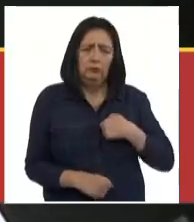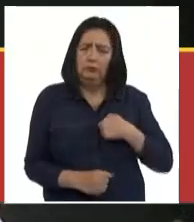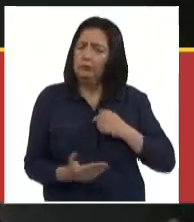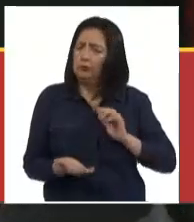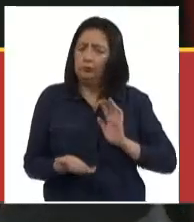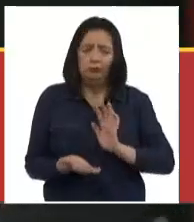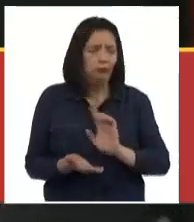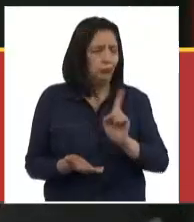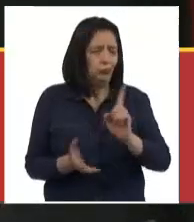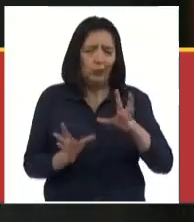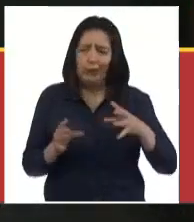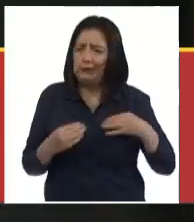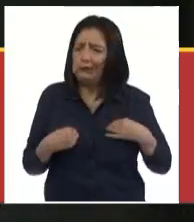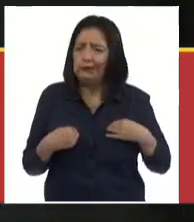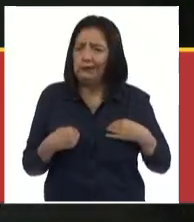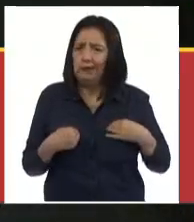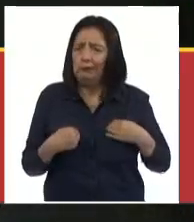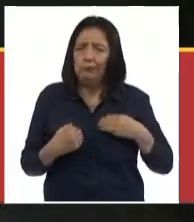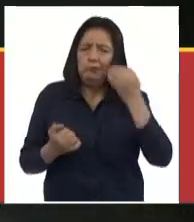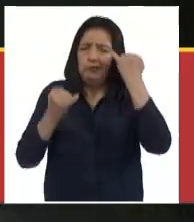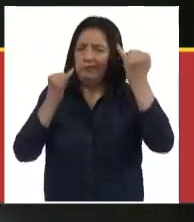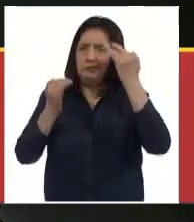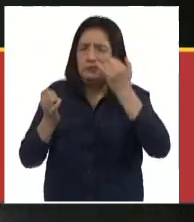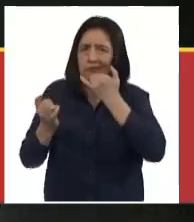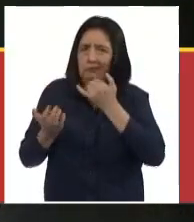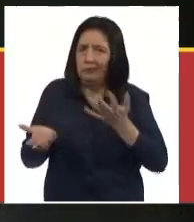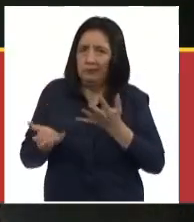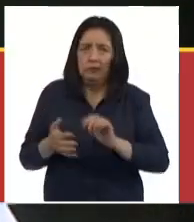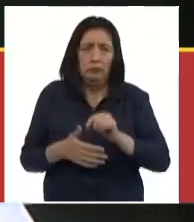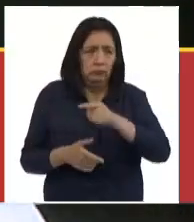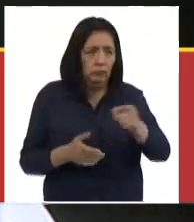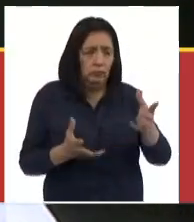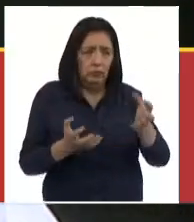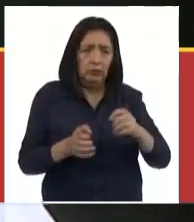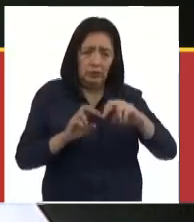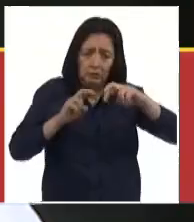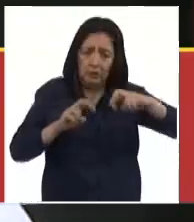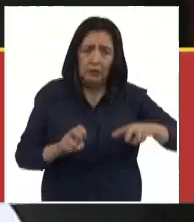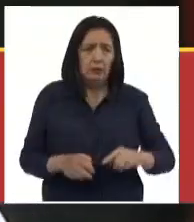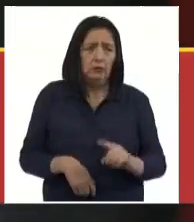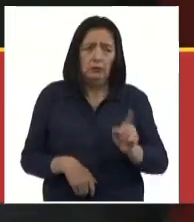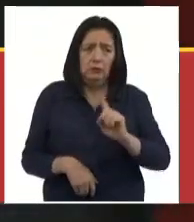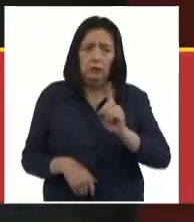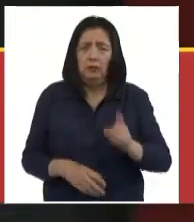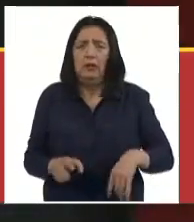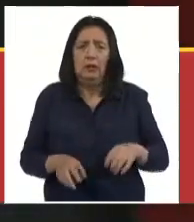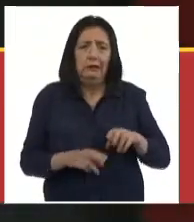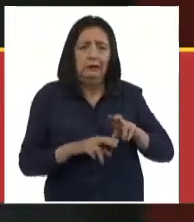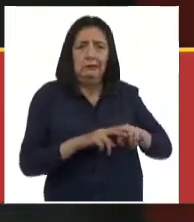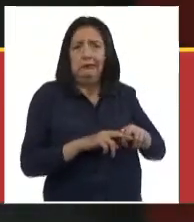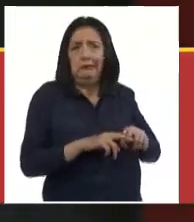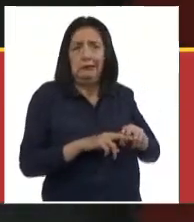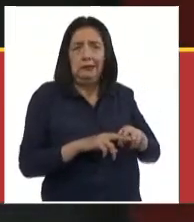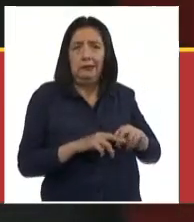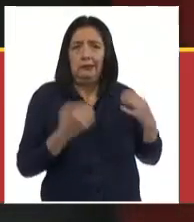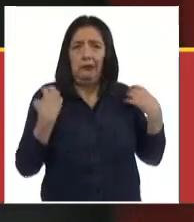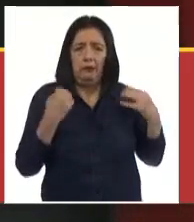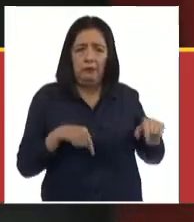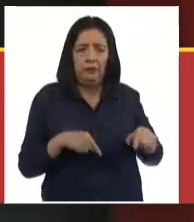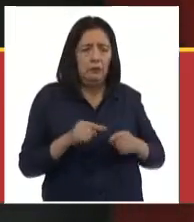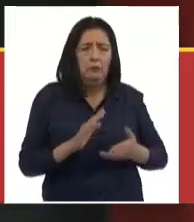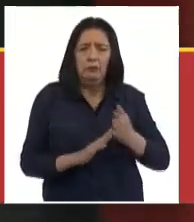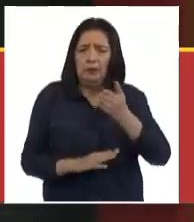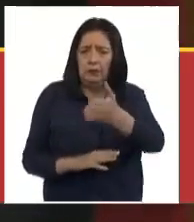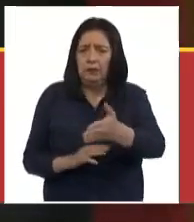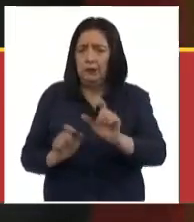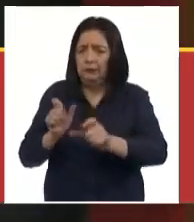rechazo todo tipo de estigmatización. Si ustedes quieren hacer una investigación, no la hagan desde el pupitre, bajen ustedes a las bases,